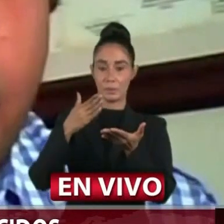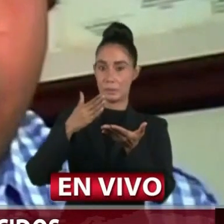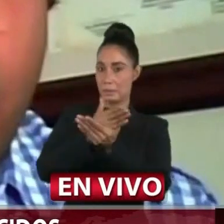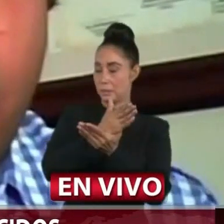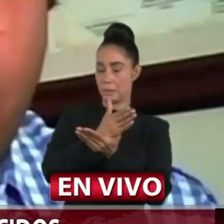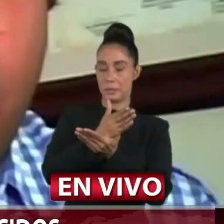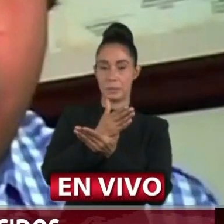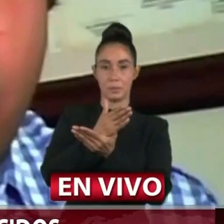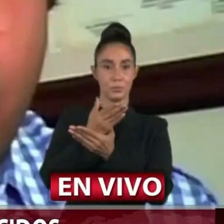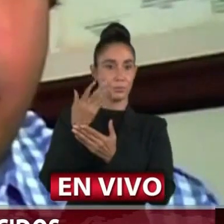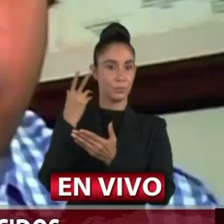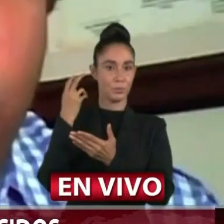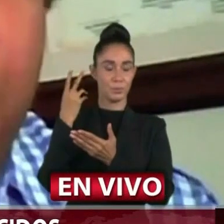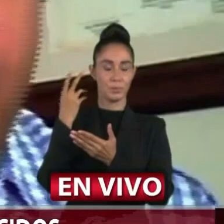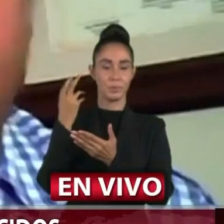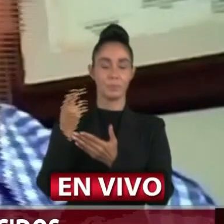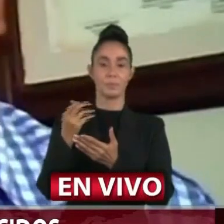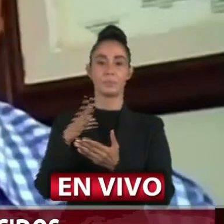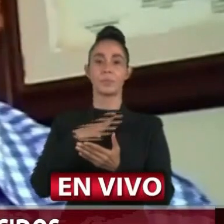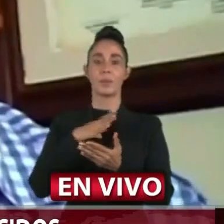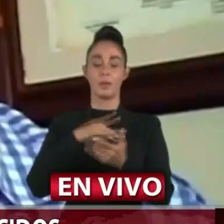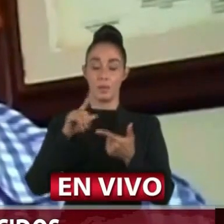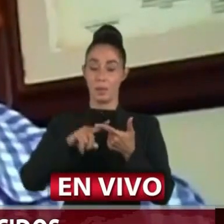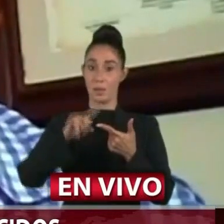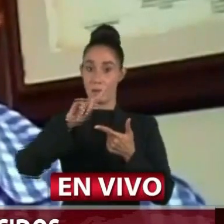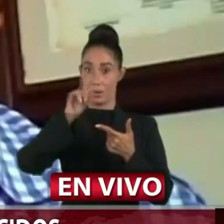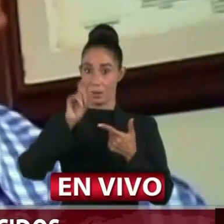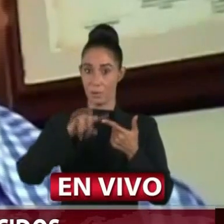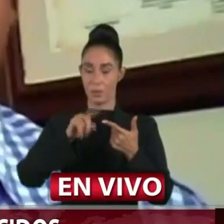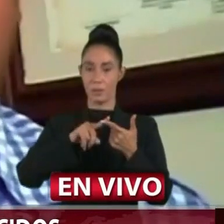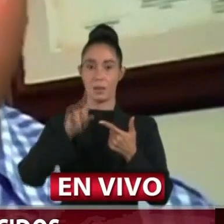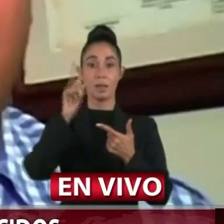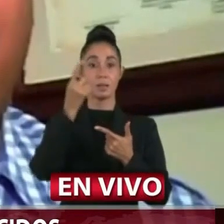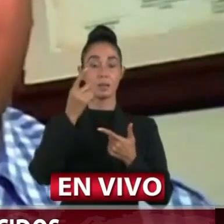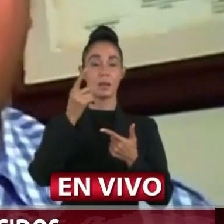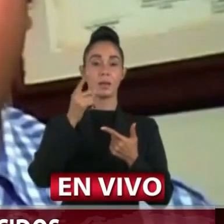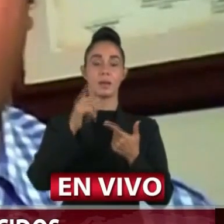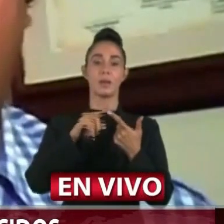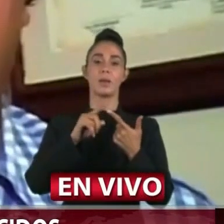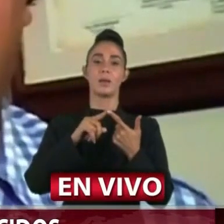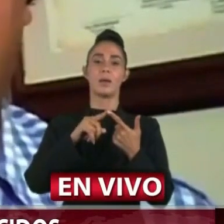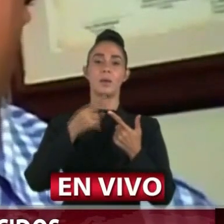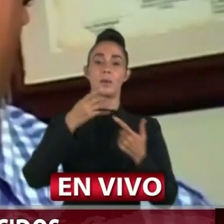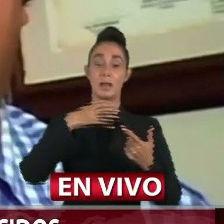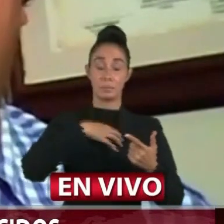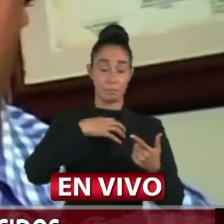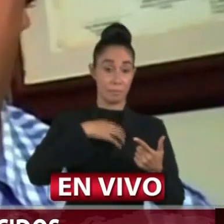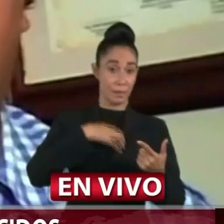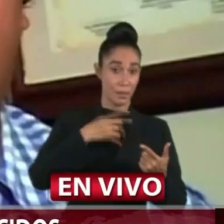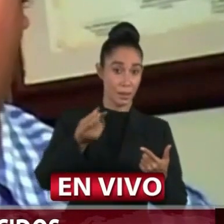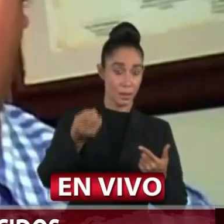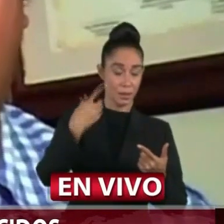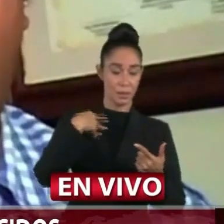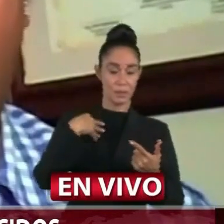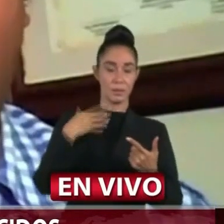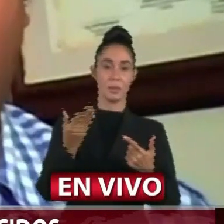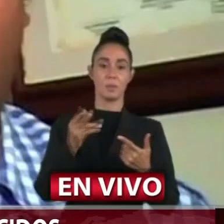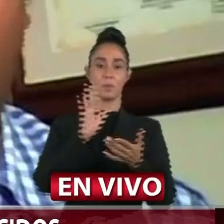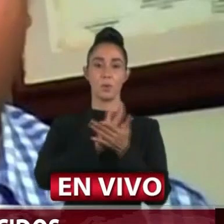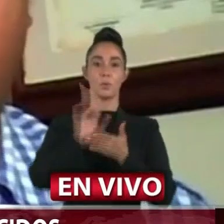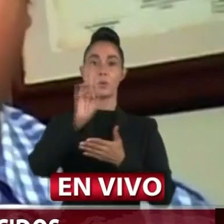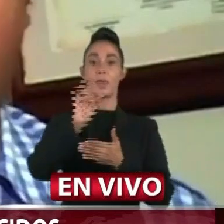con el internet. Muy bien, con gusto. La segunda pregunta es referente a una denuncia que recibimos sobre unidades